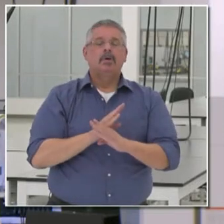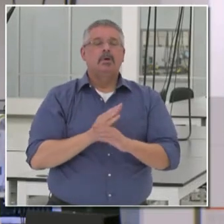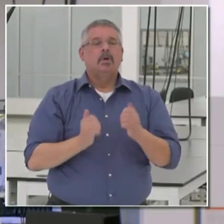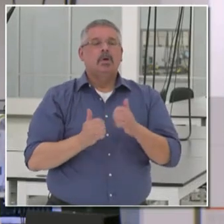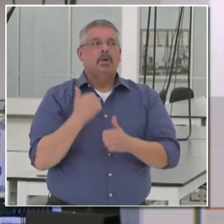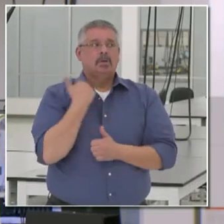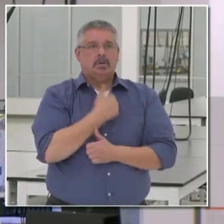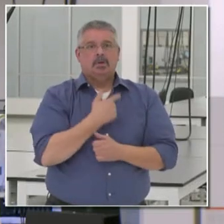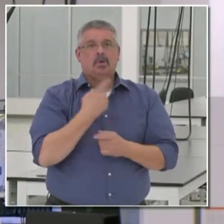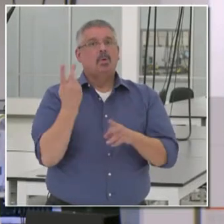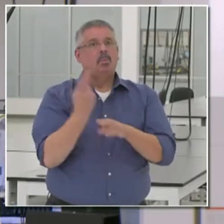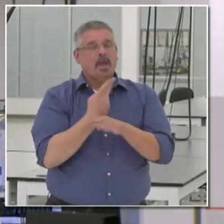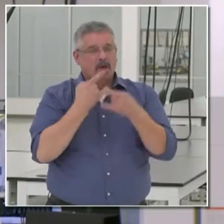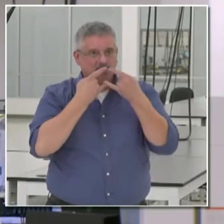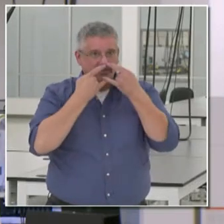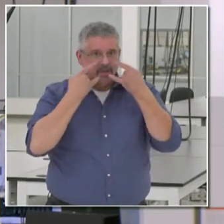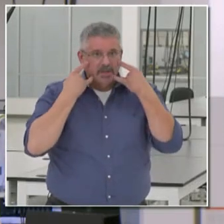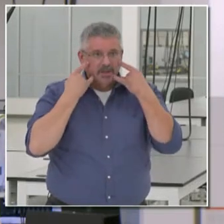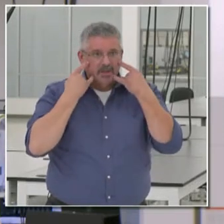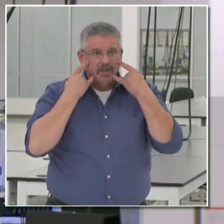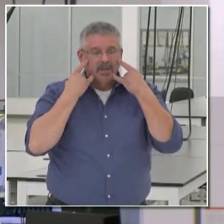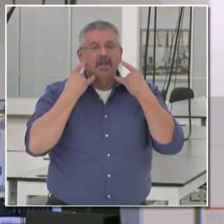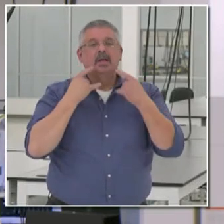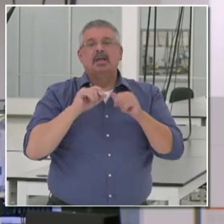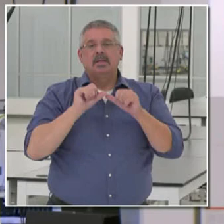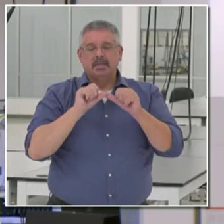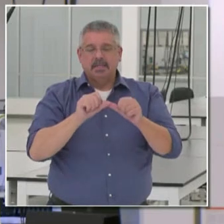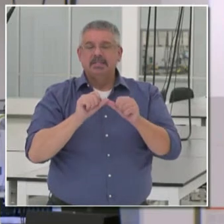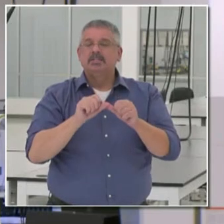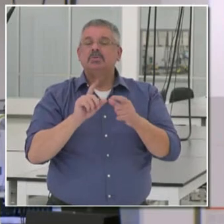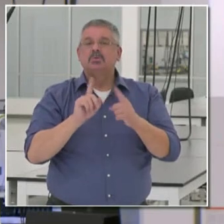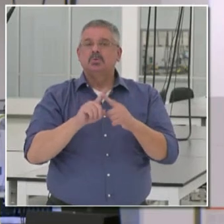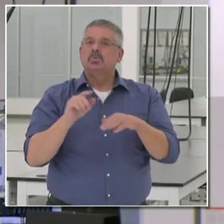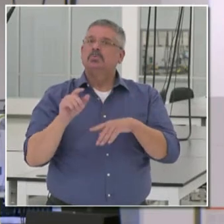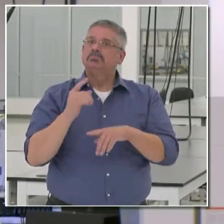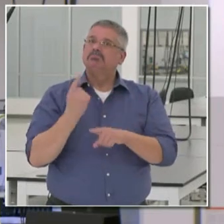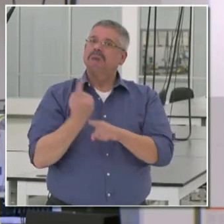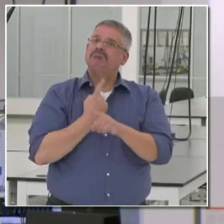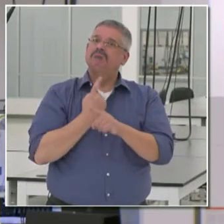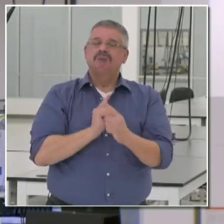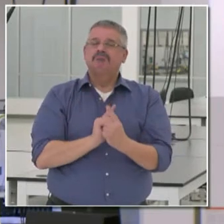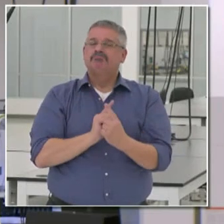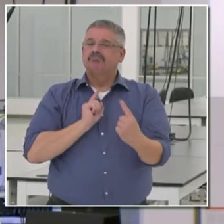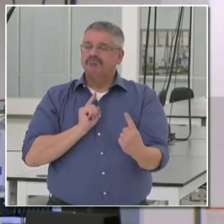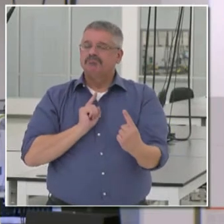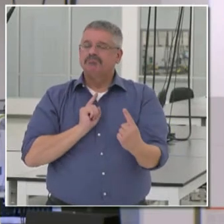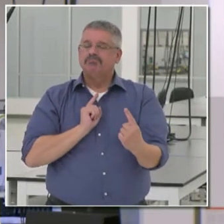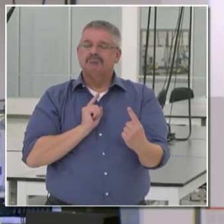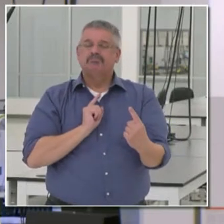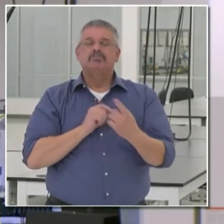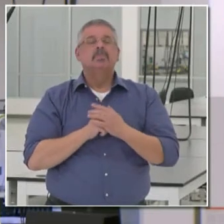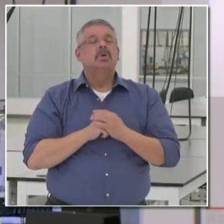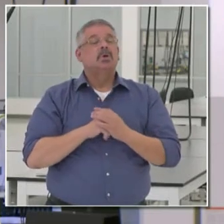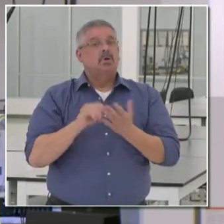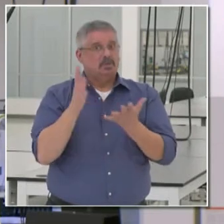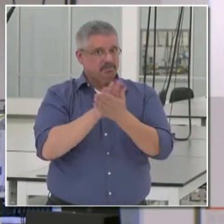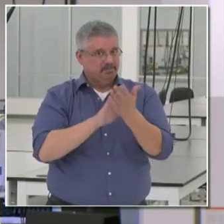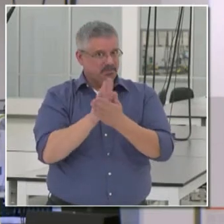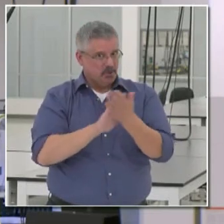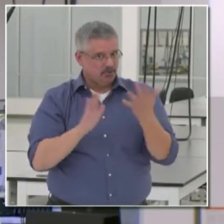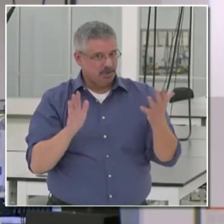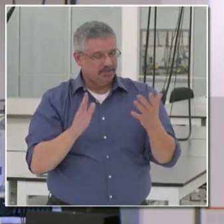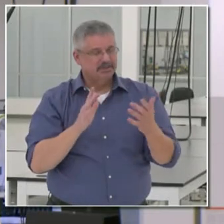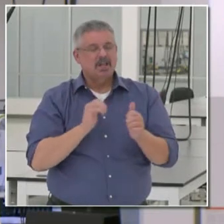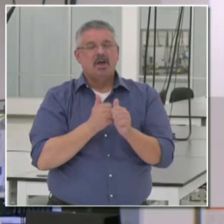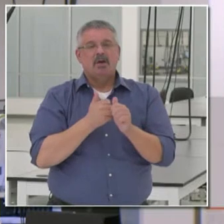que esté disponible para todos pero hasta entonces hay que cubrirse la cara con la mascarilla hay que seguir practicando el distanciamiento social y distanciamiento físico